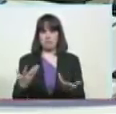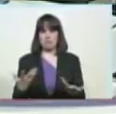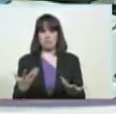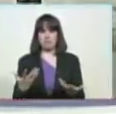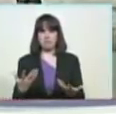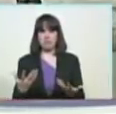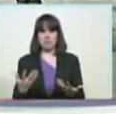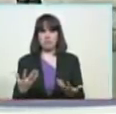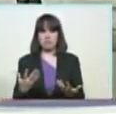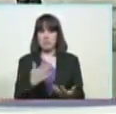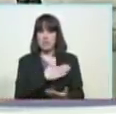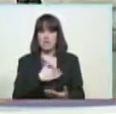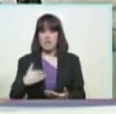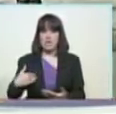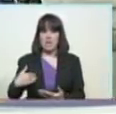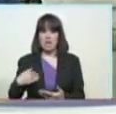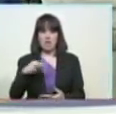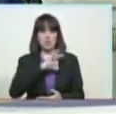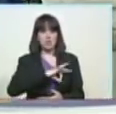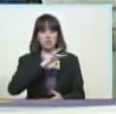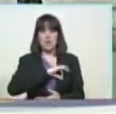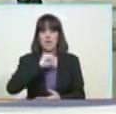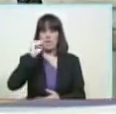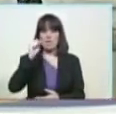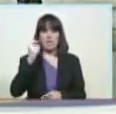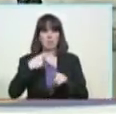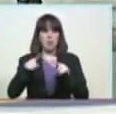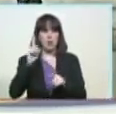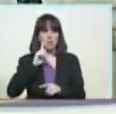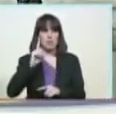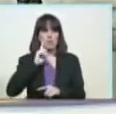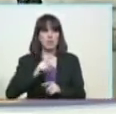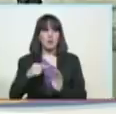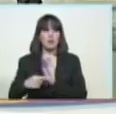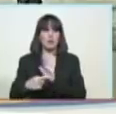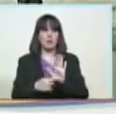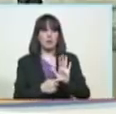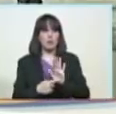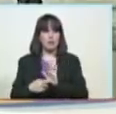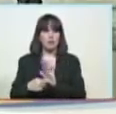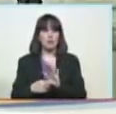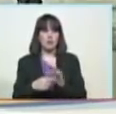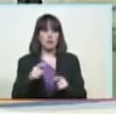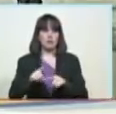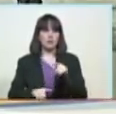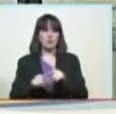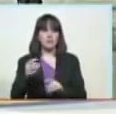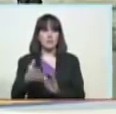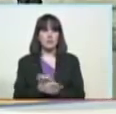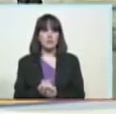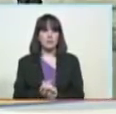que pretende ser socialista y no lo ha sido ni lo es ni lo es